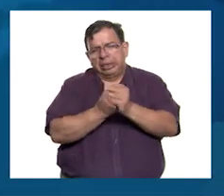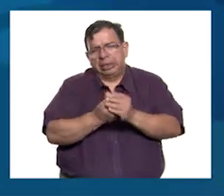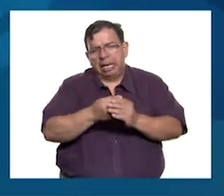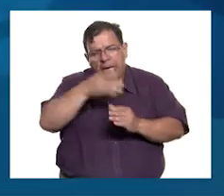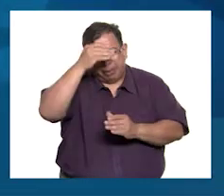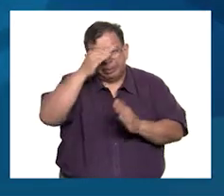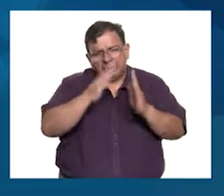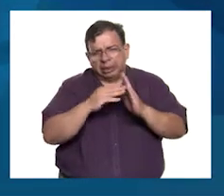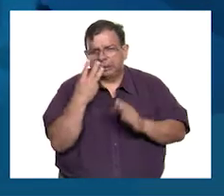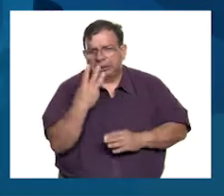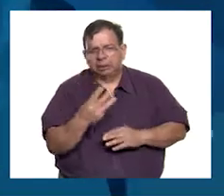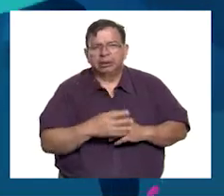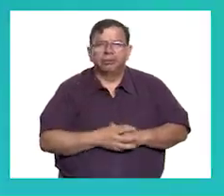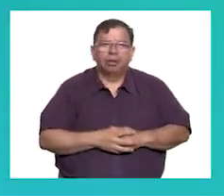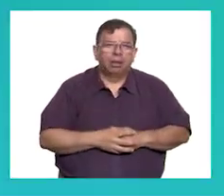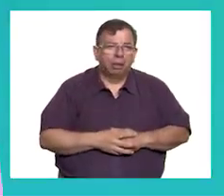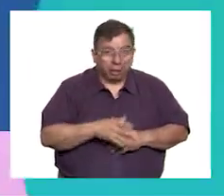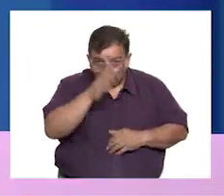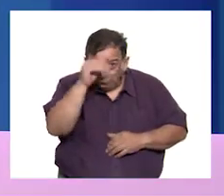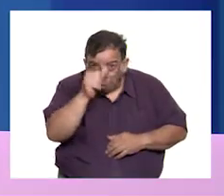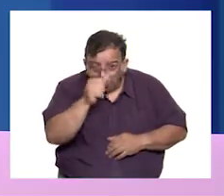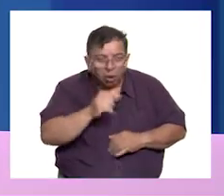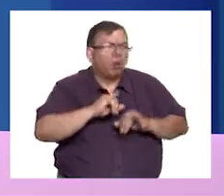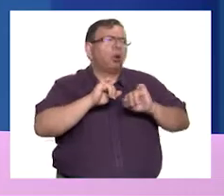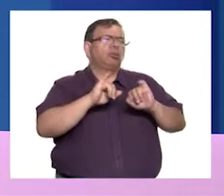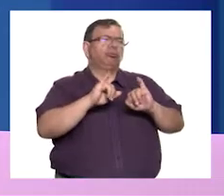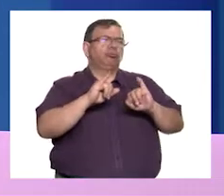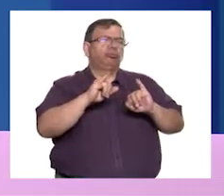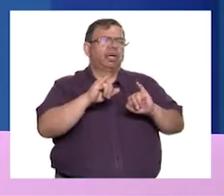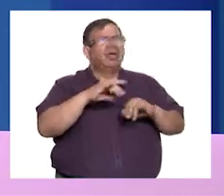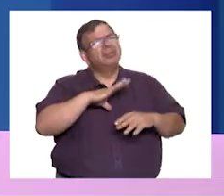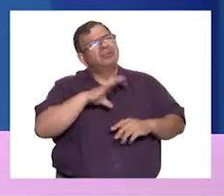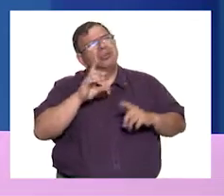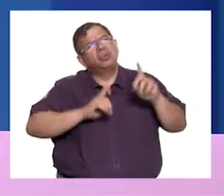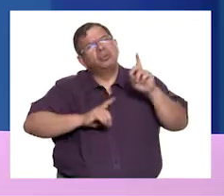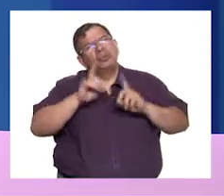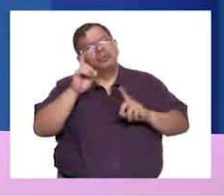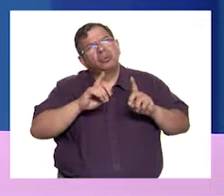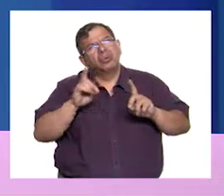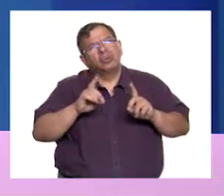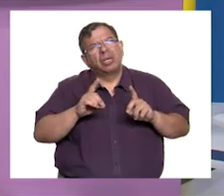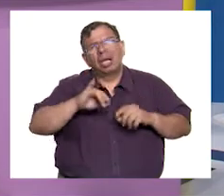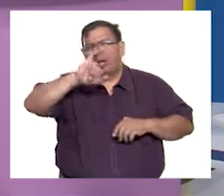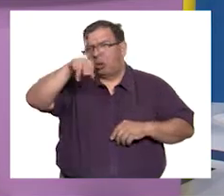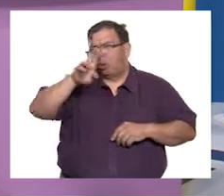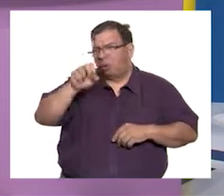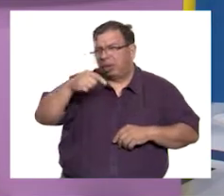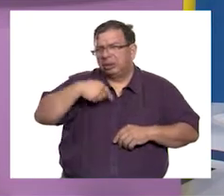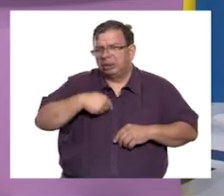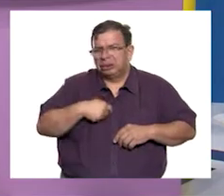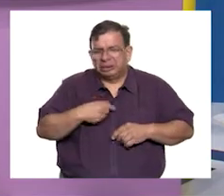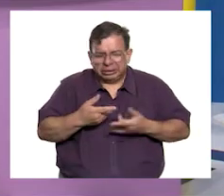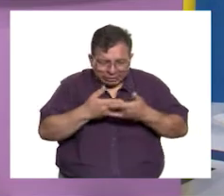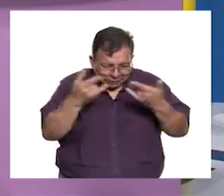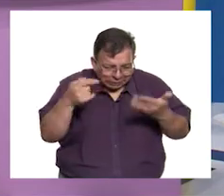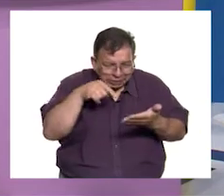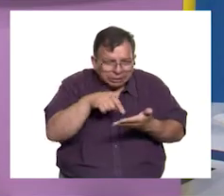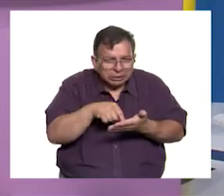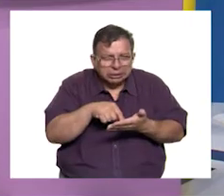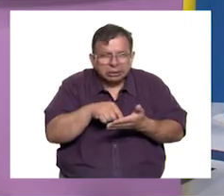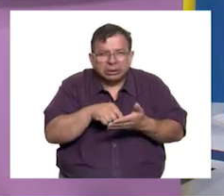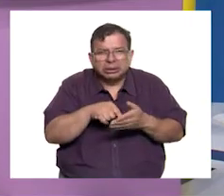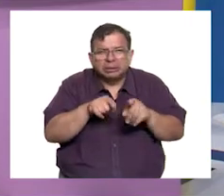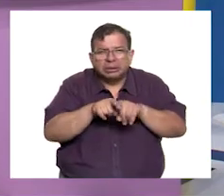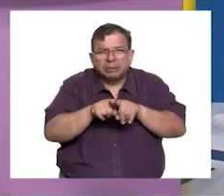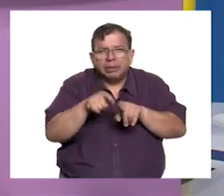acuerdo? Muy bien. Uy, sí, profe, pero tengo una duda. Juan Carlos y yo encontramos unos cuentos de los